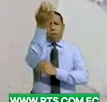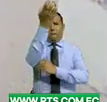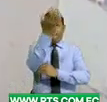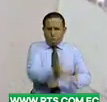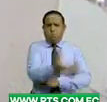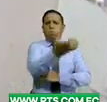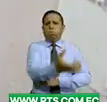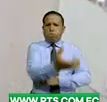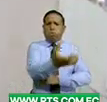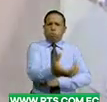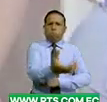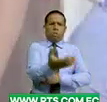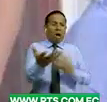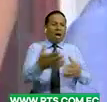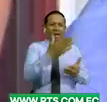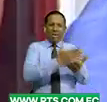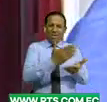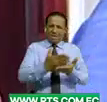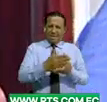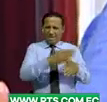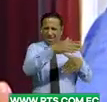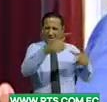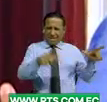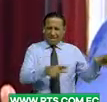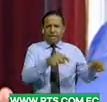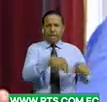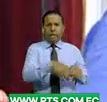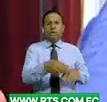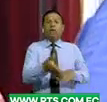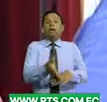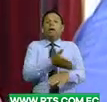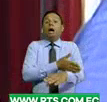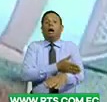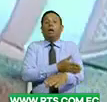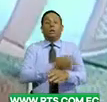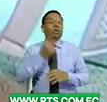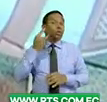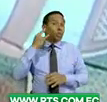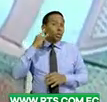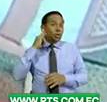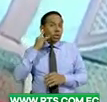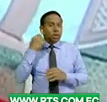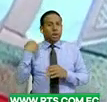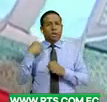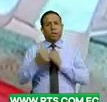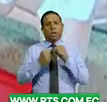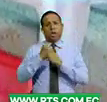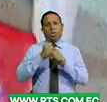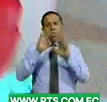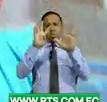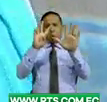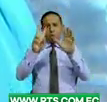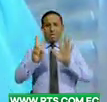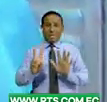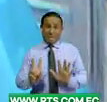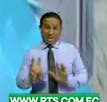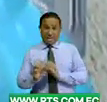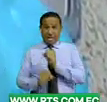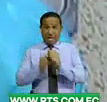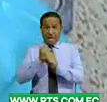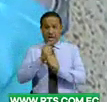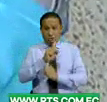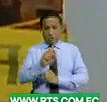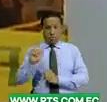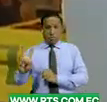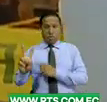donde funciona la cocina. Minutos antes del accidente, las dos niñas de 9 y 7 años respectivamente, que